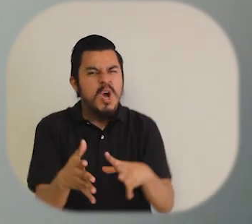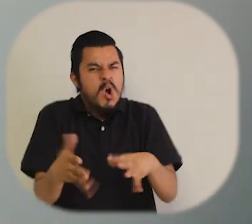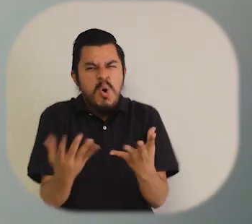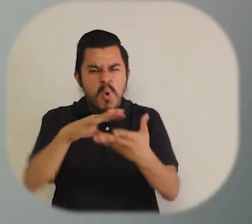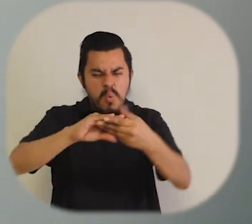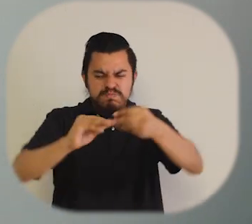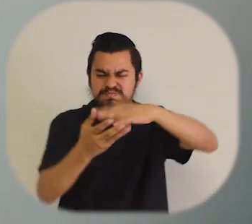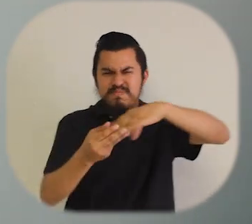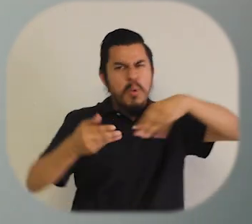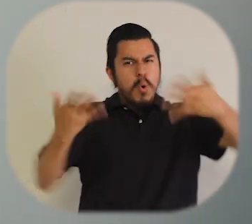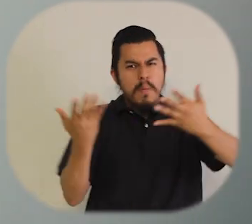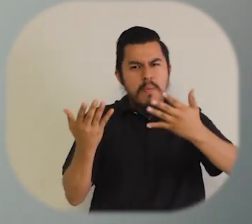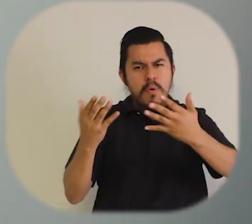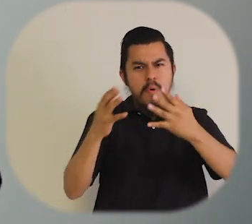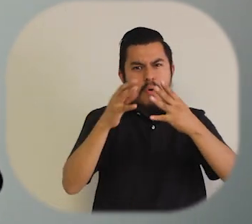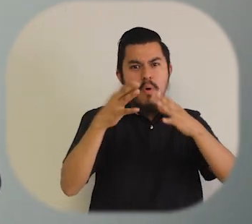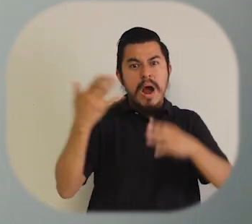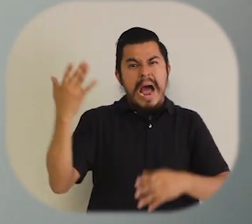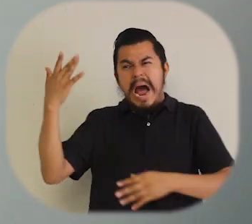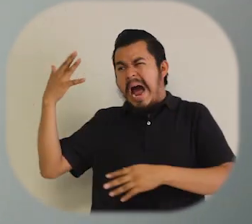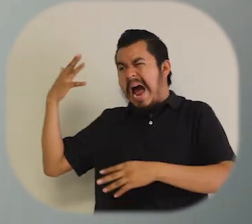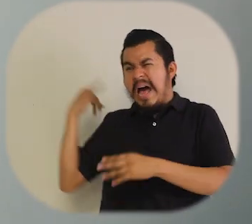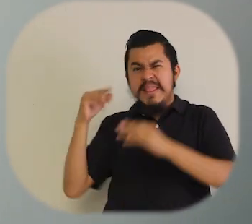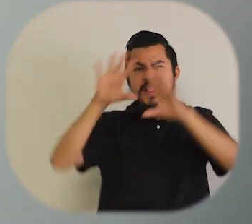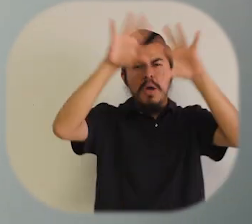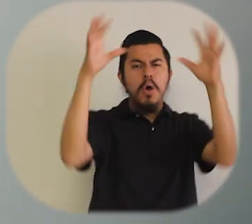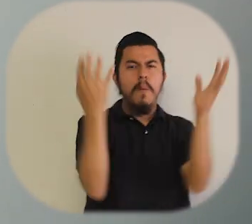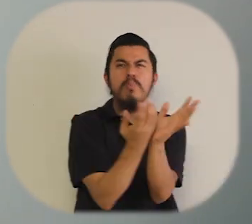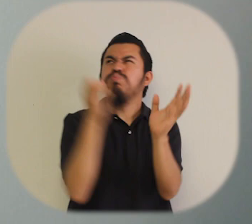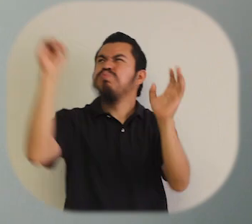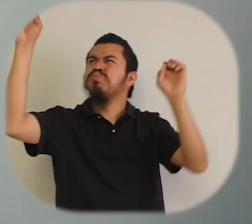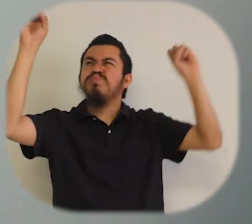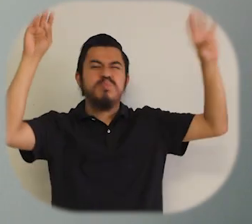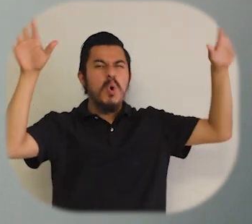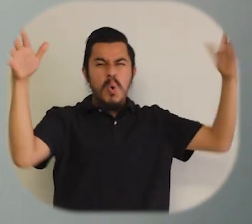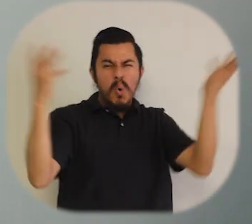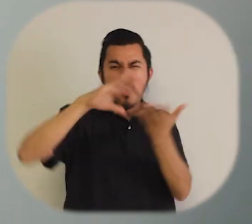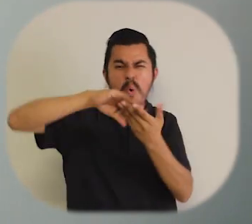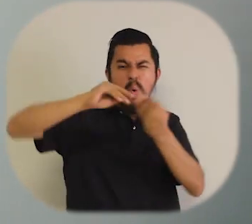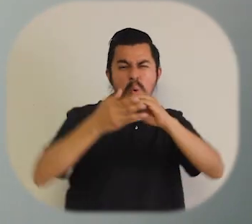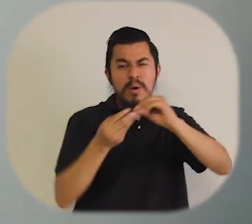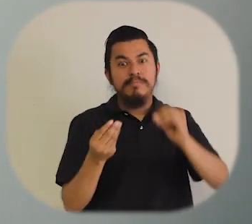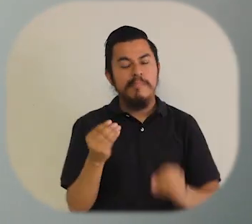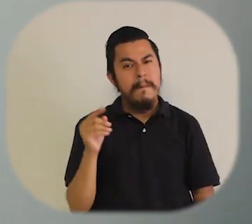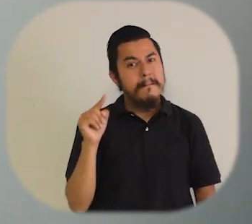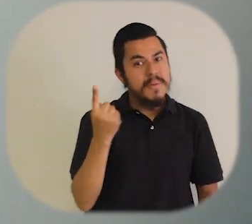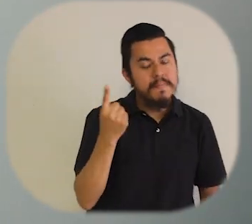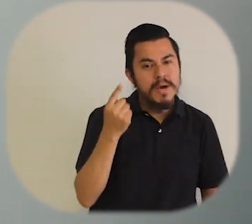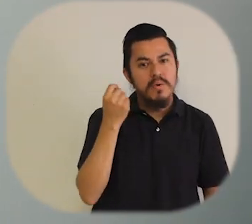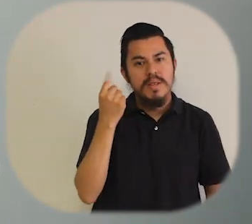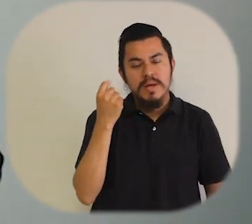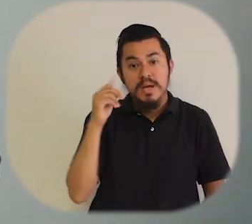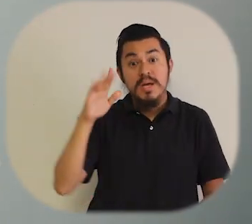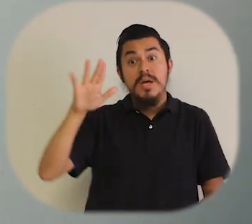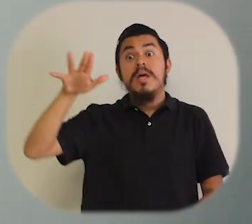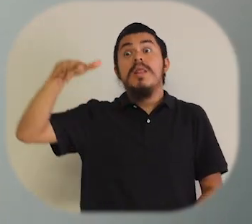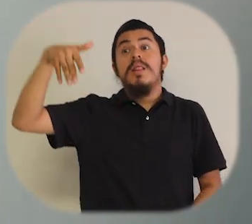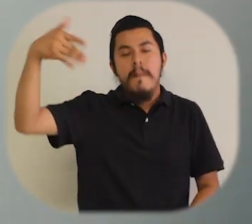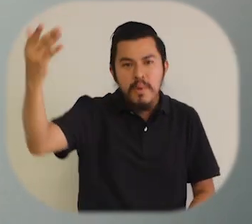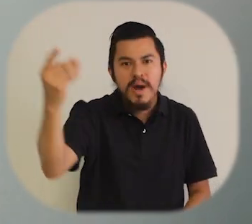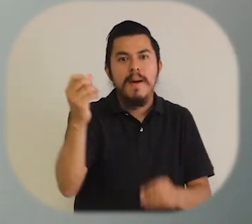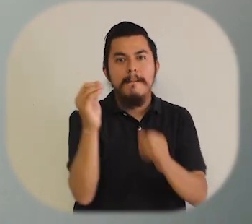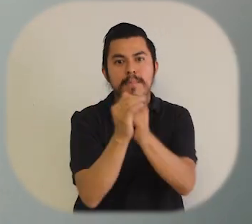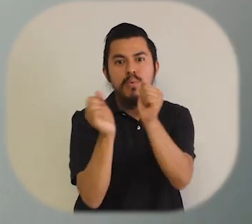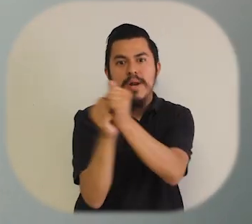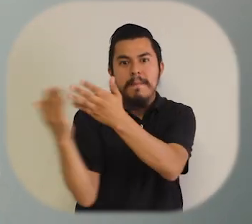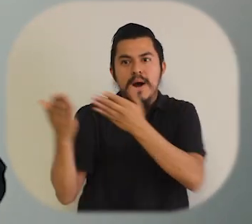fue? Debemos de entender esto. Y así podremos entender cuál es el problema hoy y podremos entender cuál es el